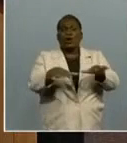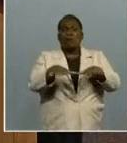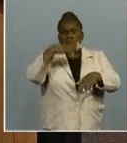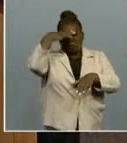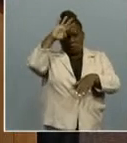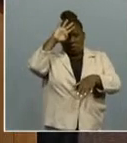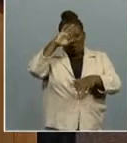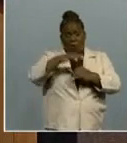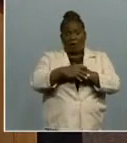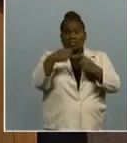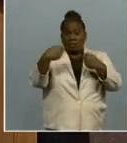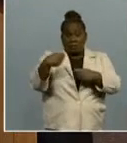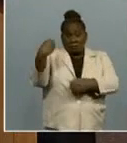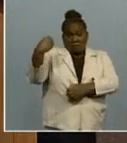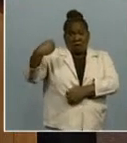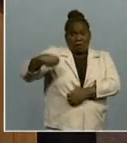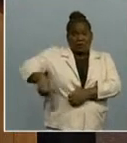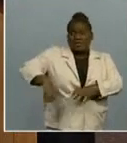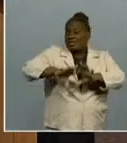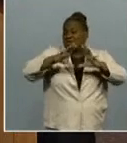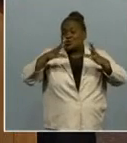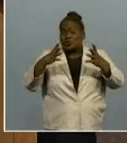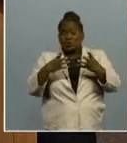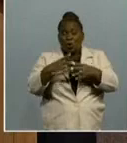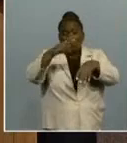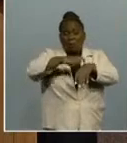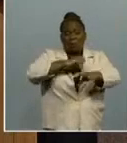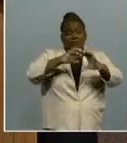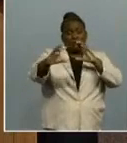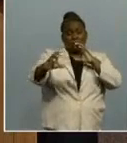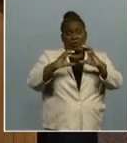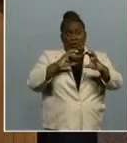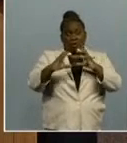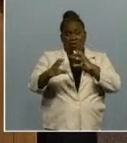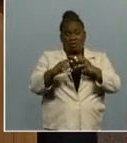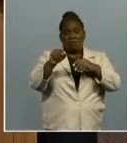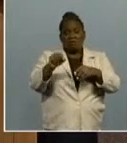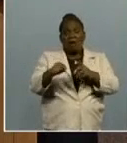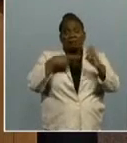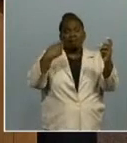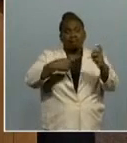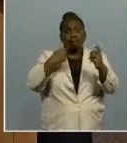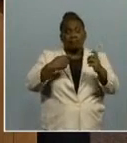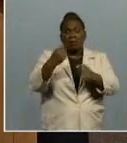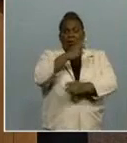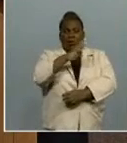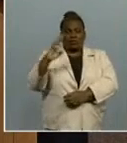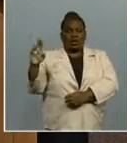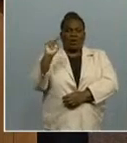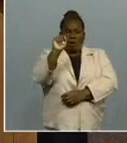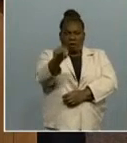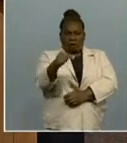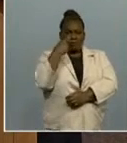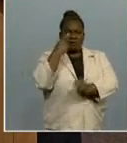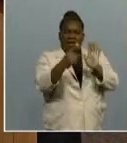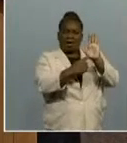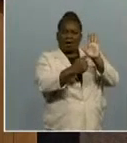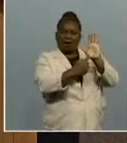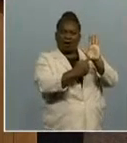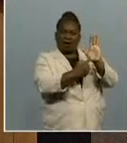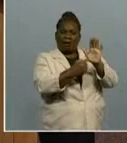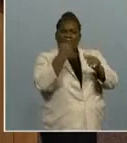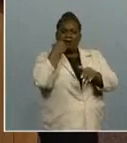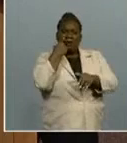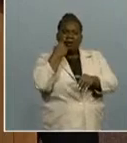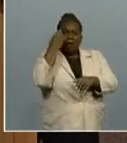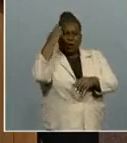debemos aprovechar todos los espacios de la comunicación para dar nuestra batalla como revolucionarios haciendo sentir el peso